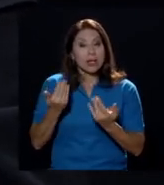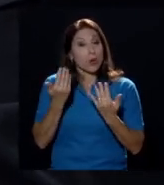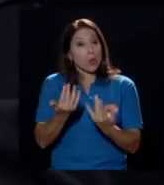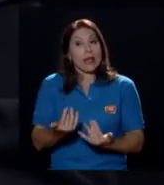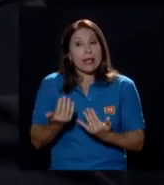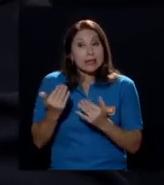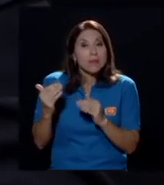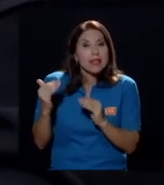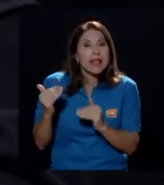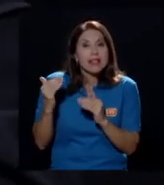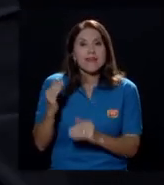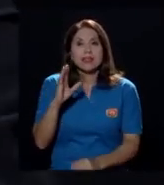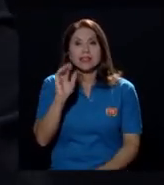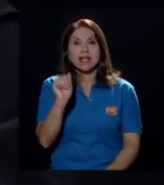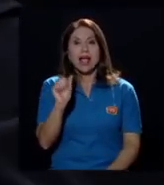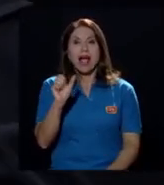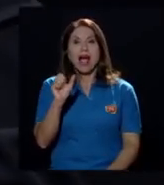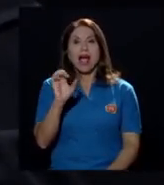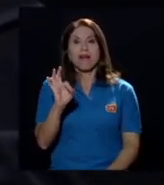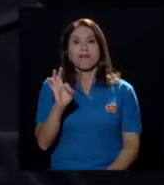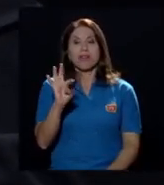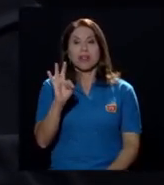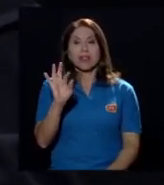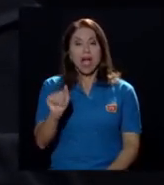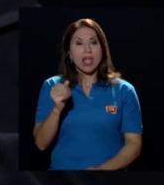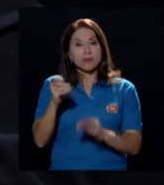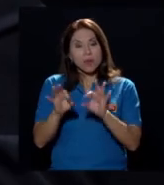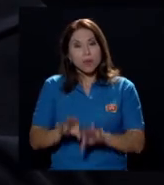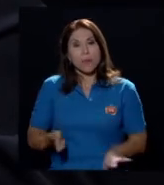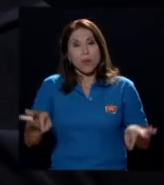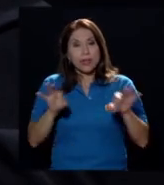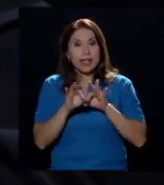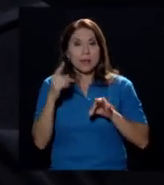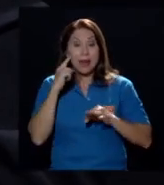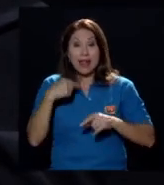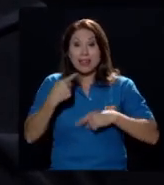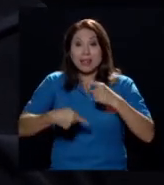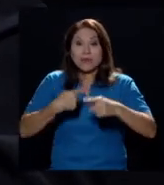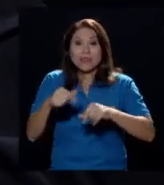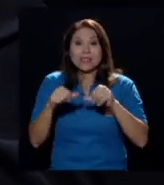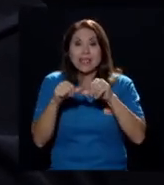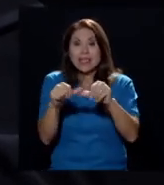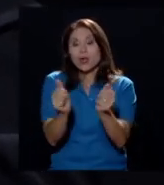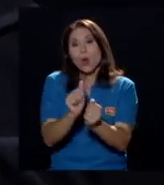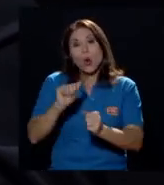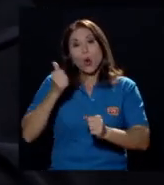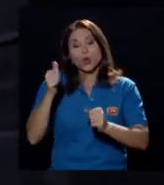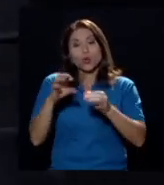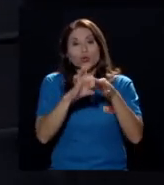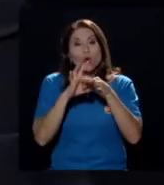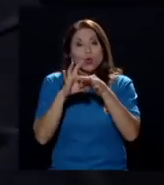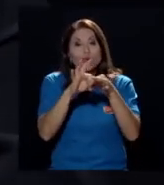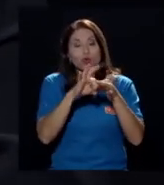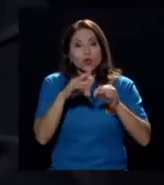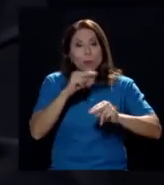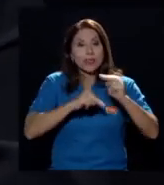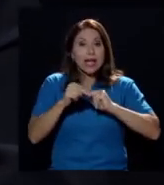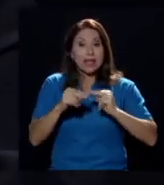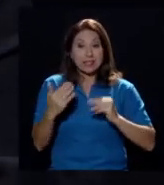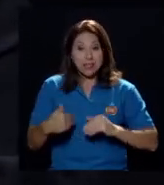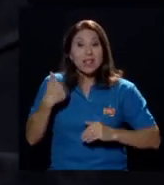importante para poder seguir con otros socios comerciales. Vino después el tratado con la Unión Europea, que